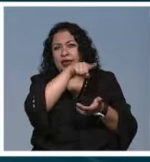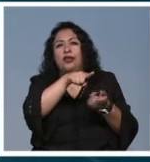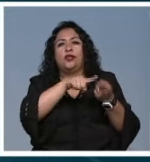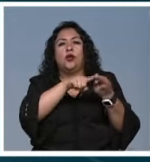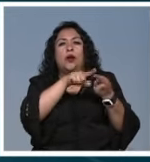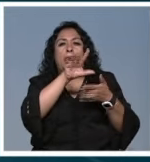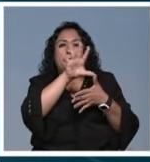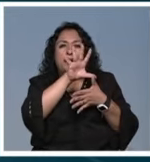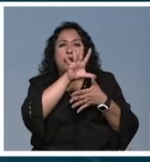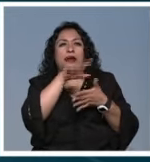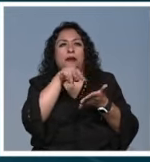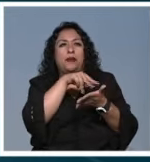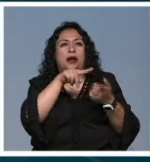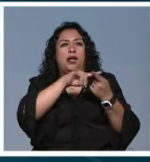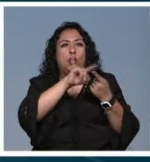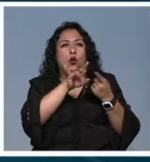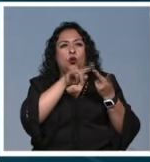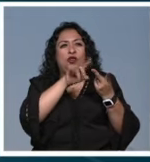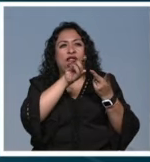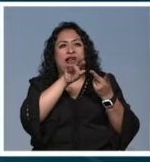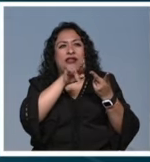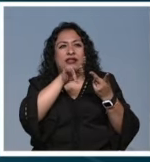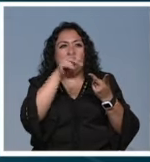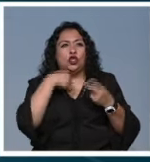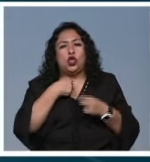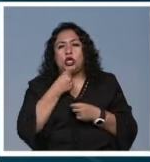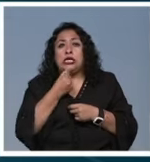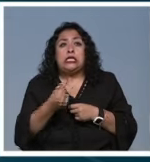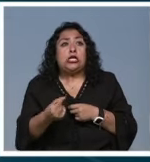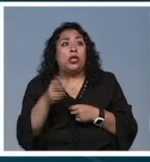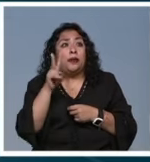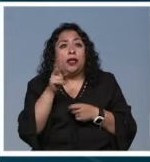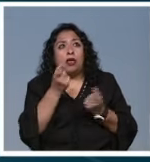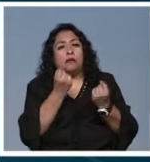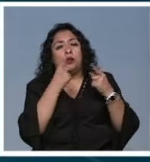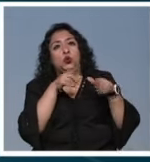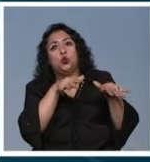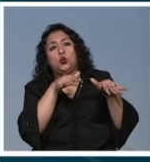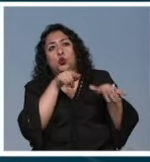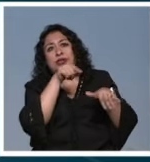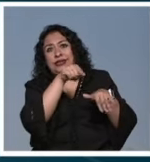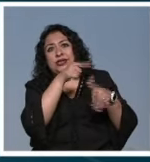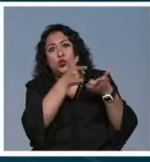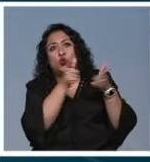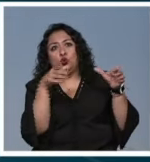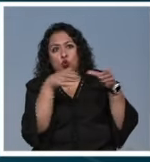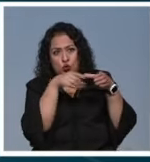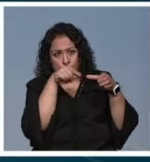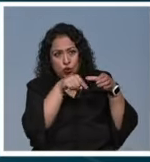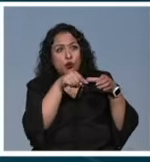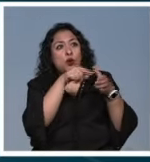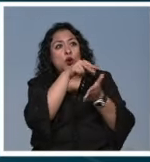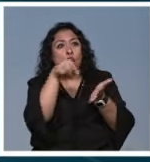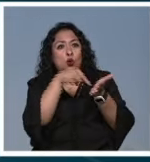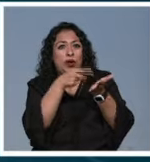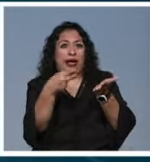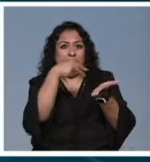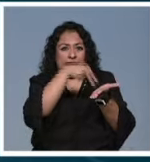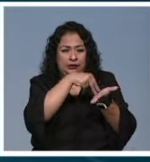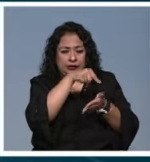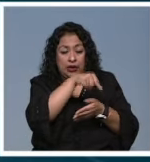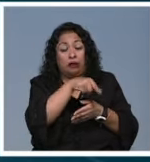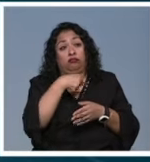Boca y Baryshnikov, ¿no? Entonces, desde niño le he tenido muchísima admiración a esa compañía y a ese escenario.